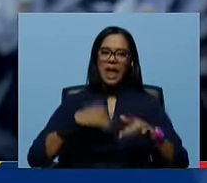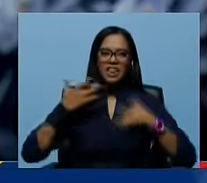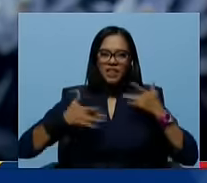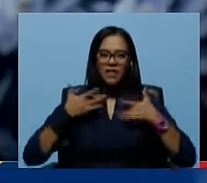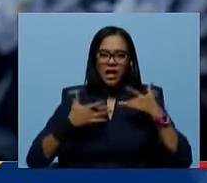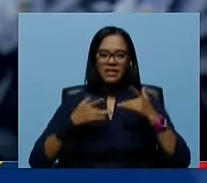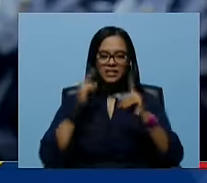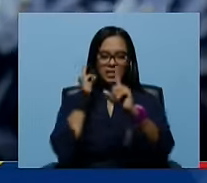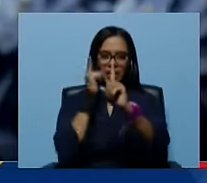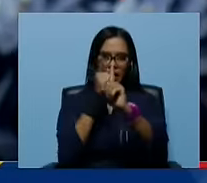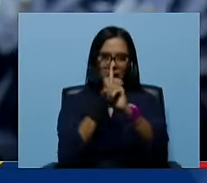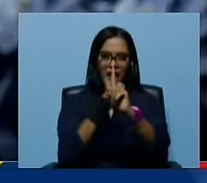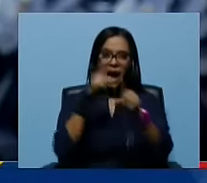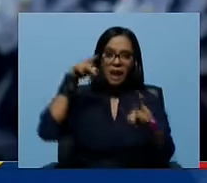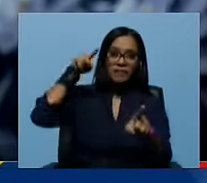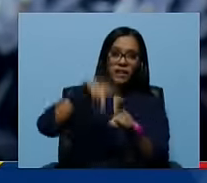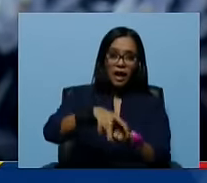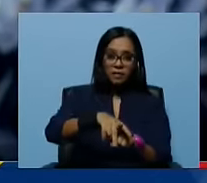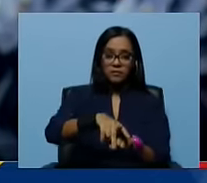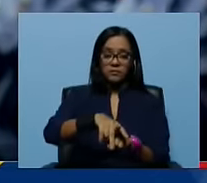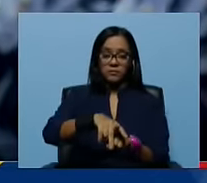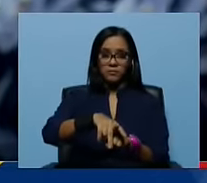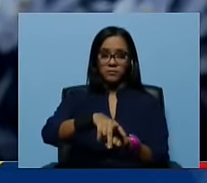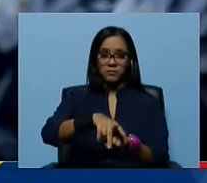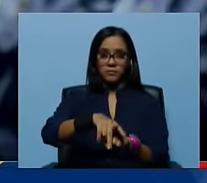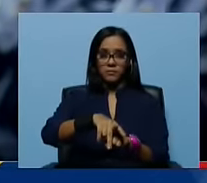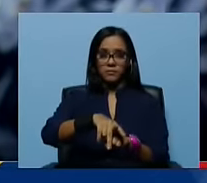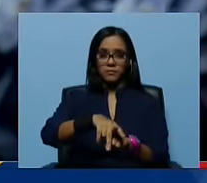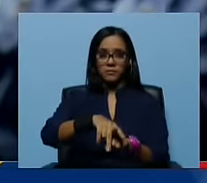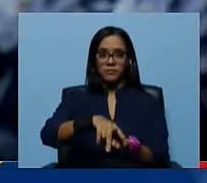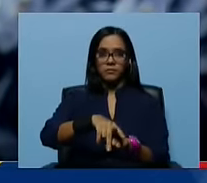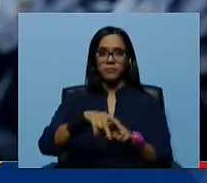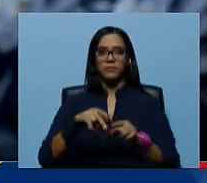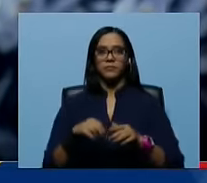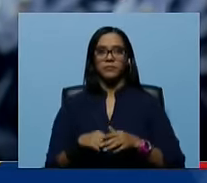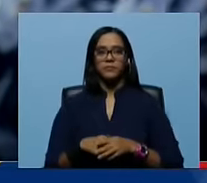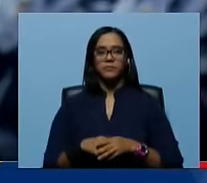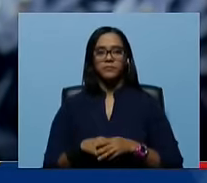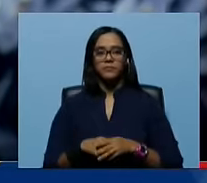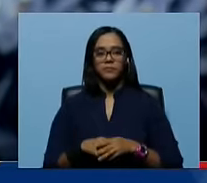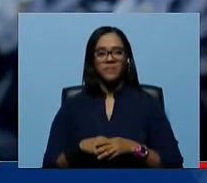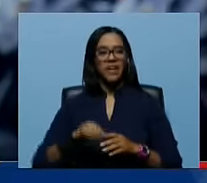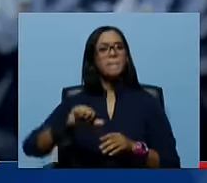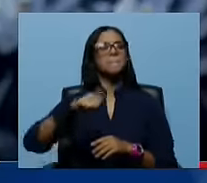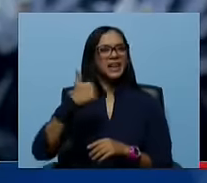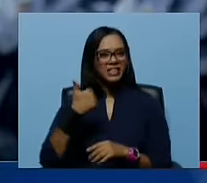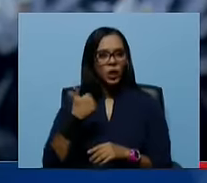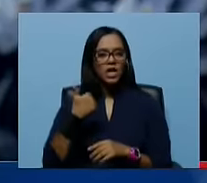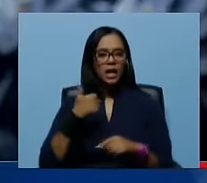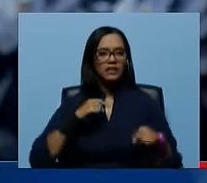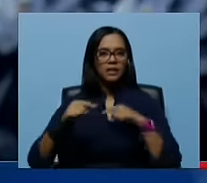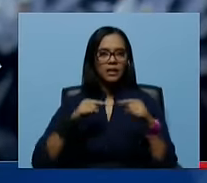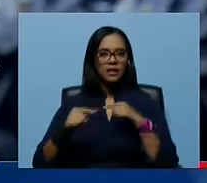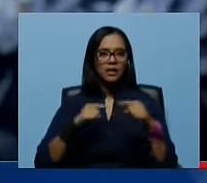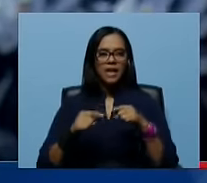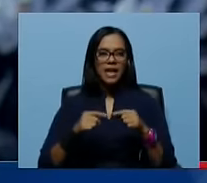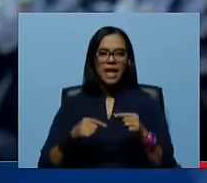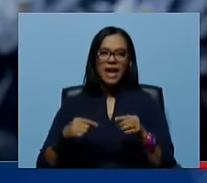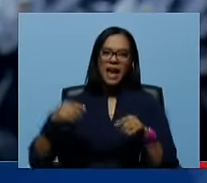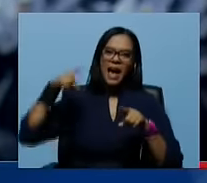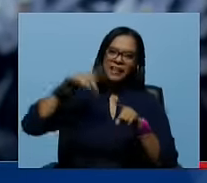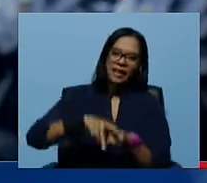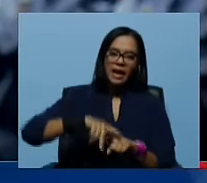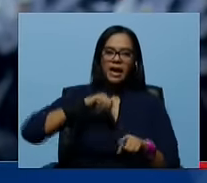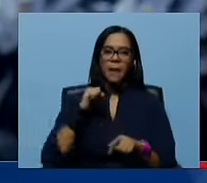objetivos a atacar. La mayoría de las órdenes y operaciones era atacar a la